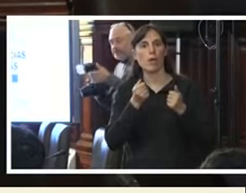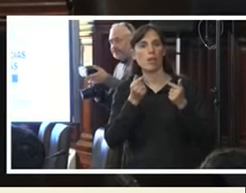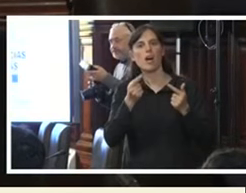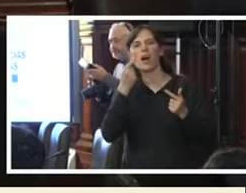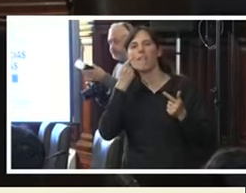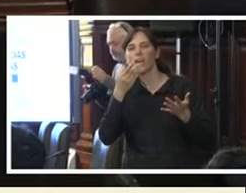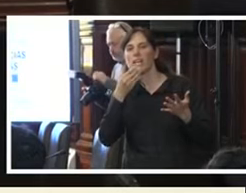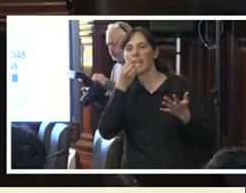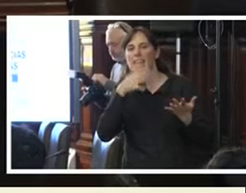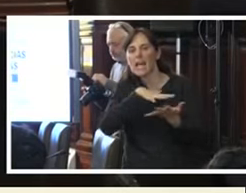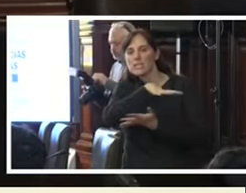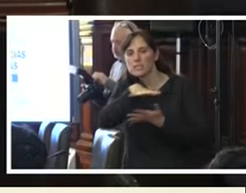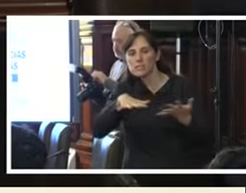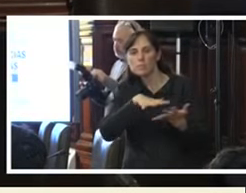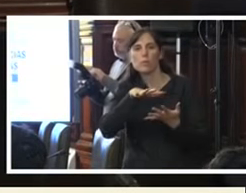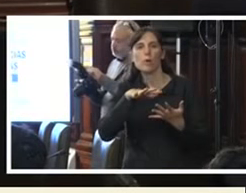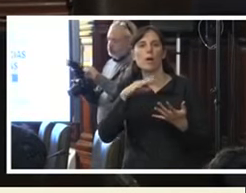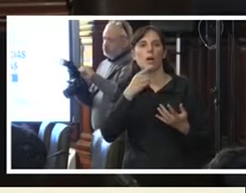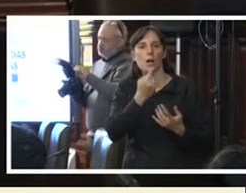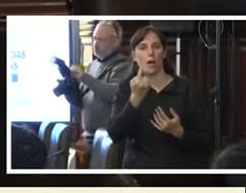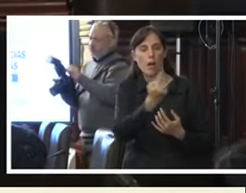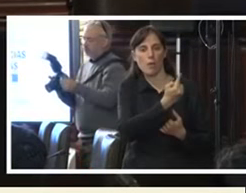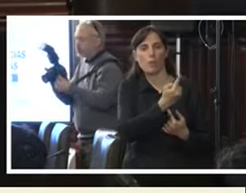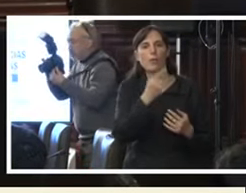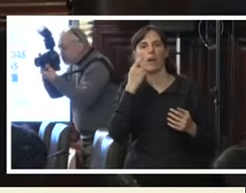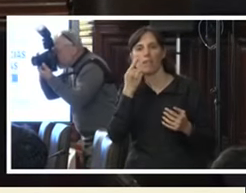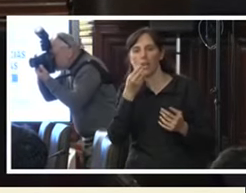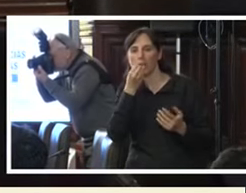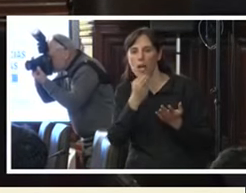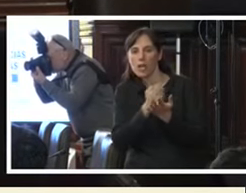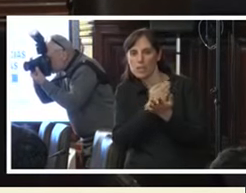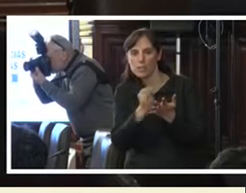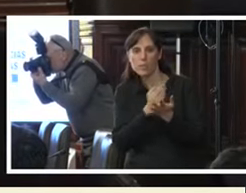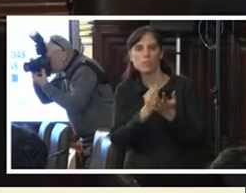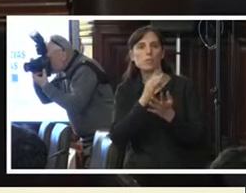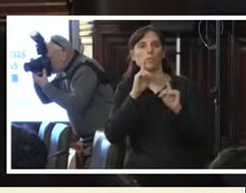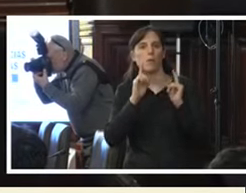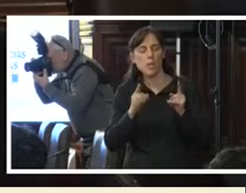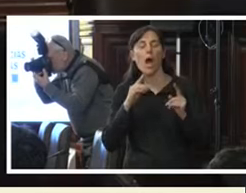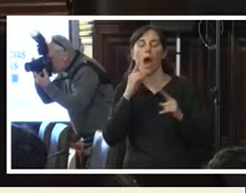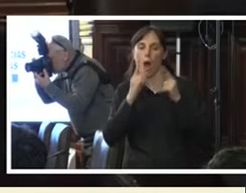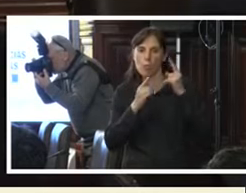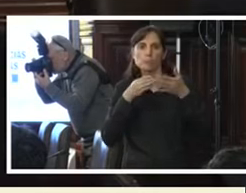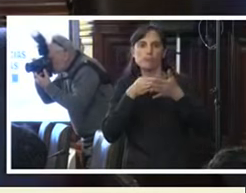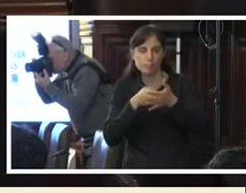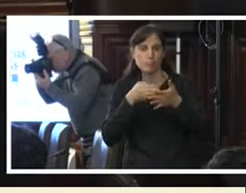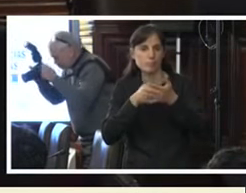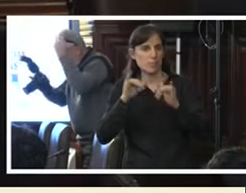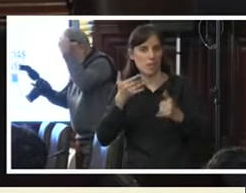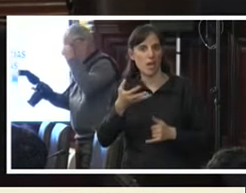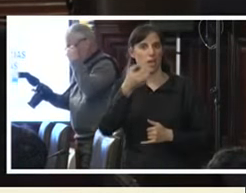al contexto a las necesidades y a los procesos de discriminación en 100 y los obstáculos que hemos identificado